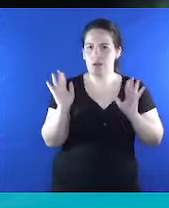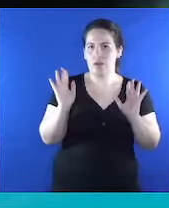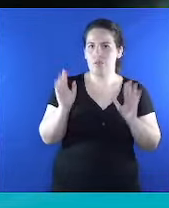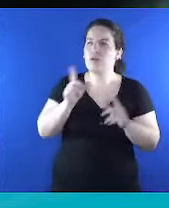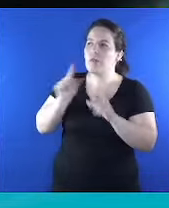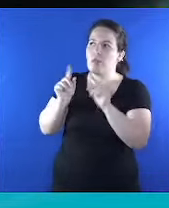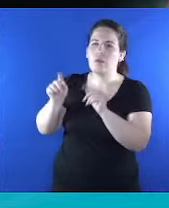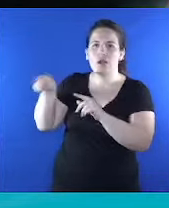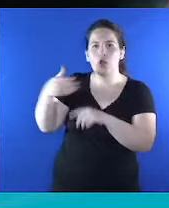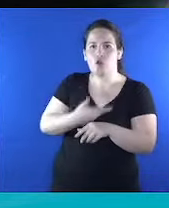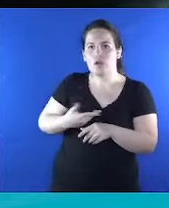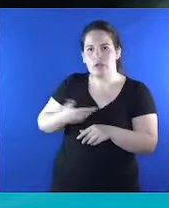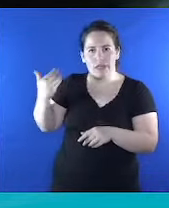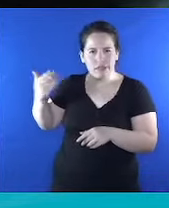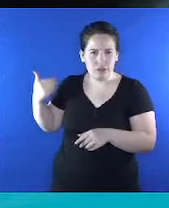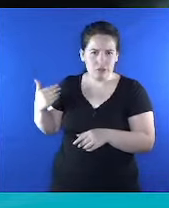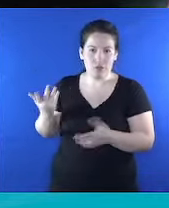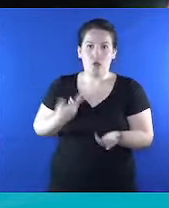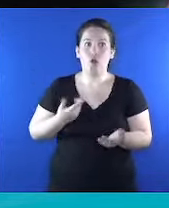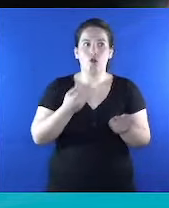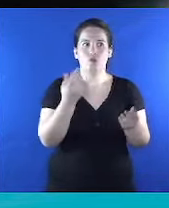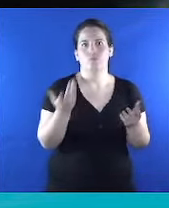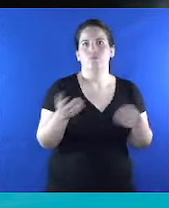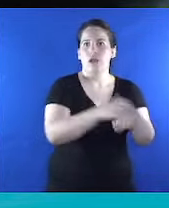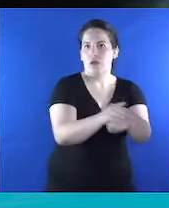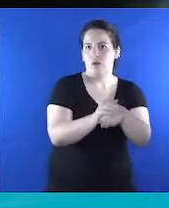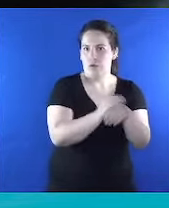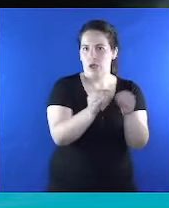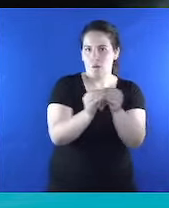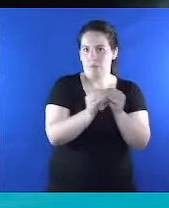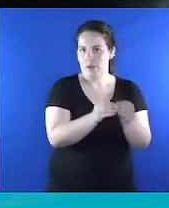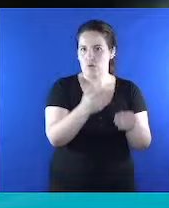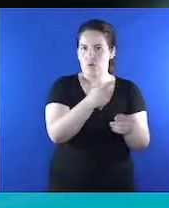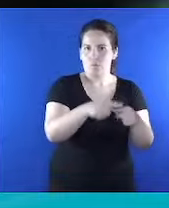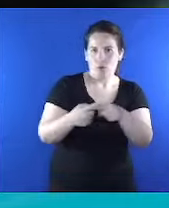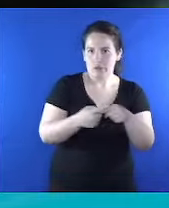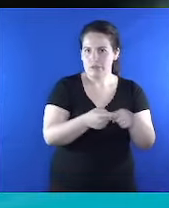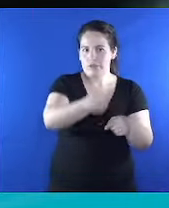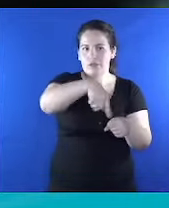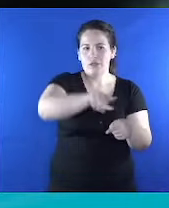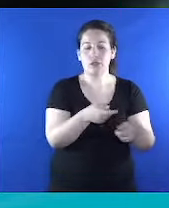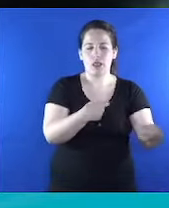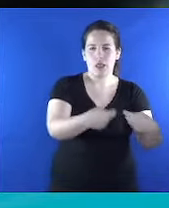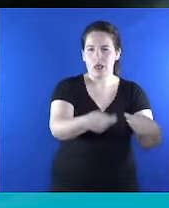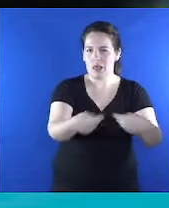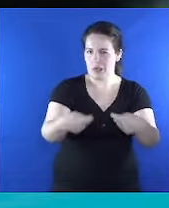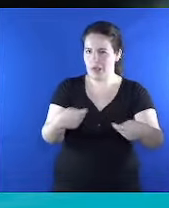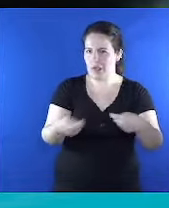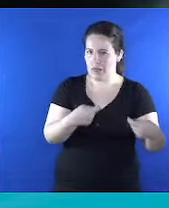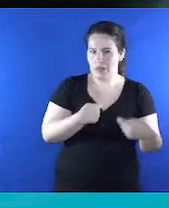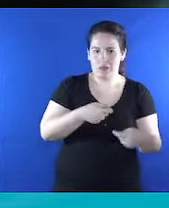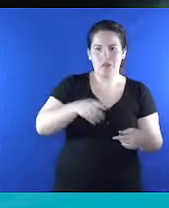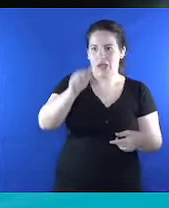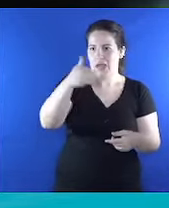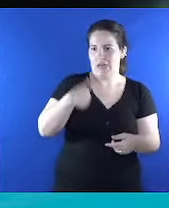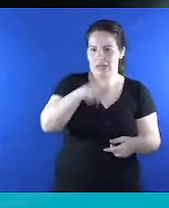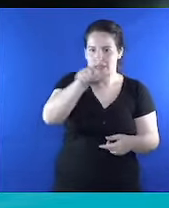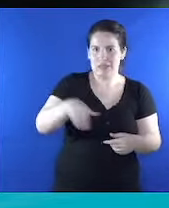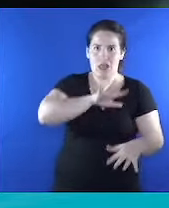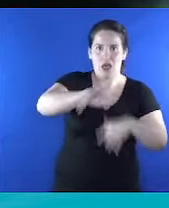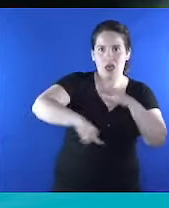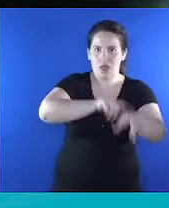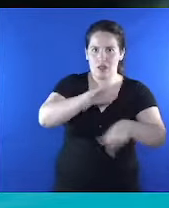que sus aliados políticos o parte de su fuerza política se dedique a hacer negocio y a saquear la Argentina como ocurrió en